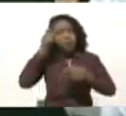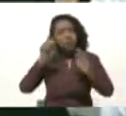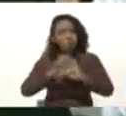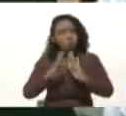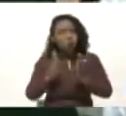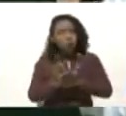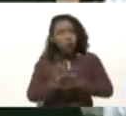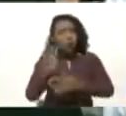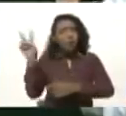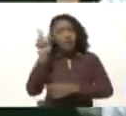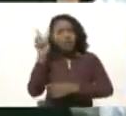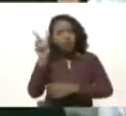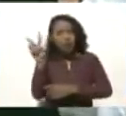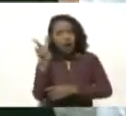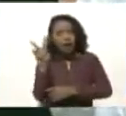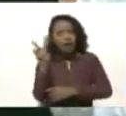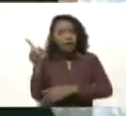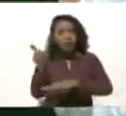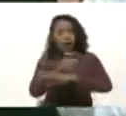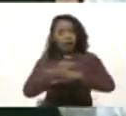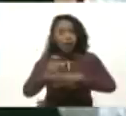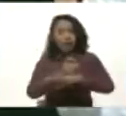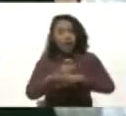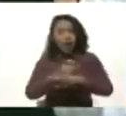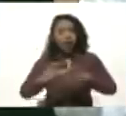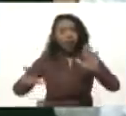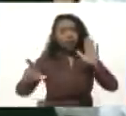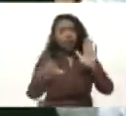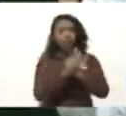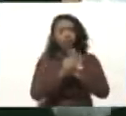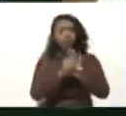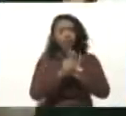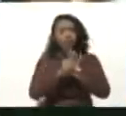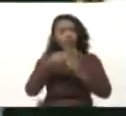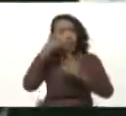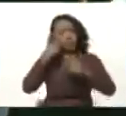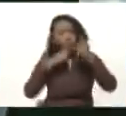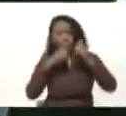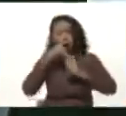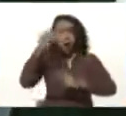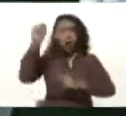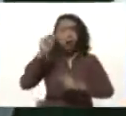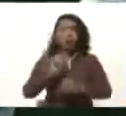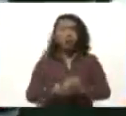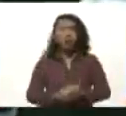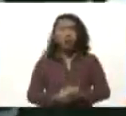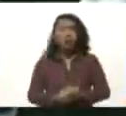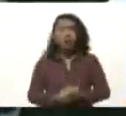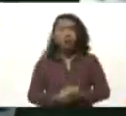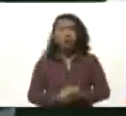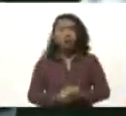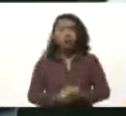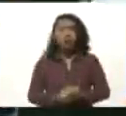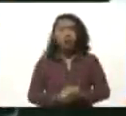Por Venezuela y por el gobierno legítimo de Nicolás Maduro.